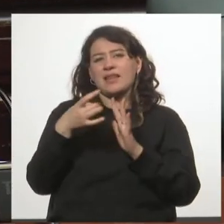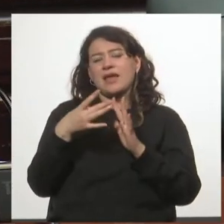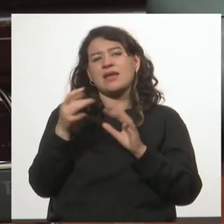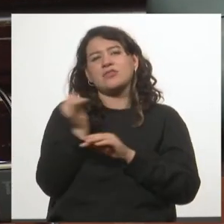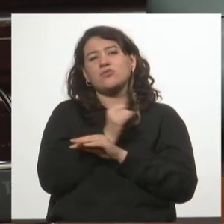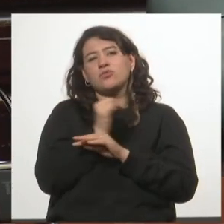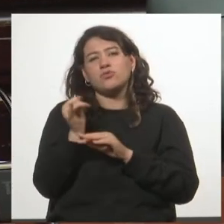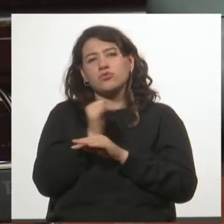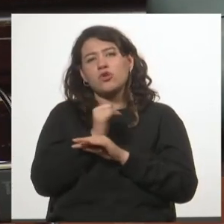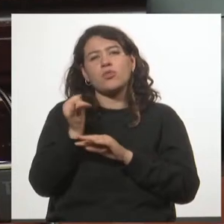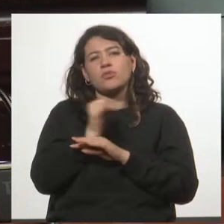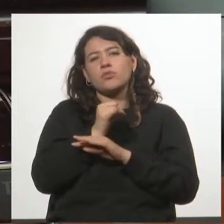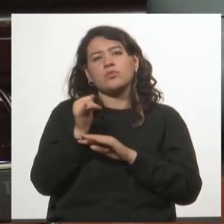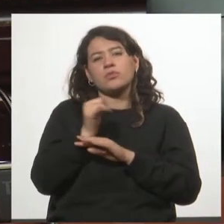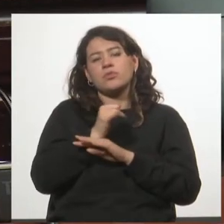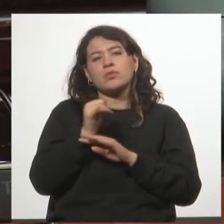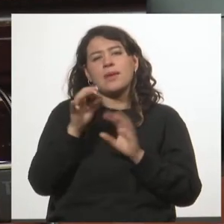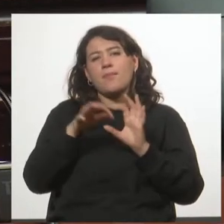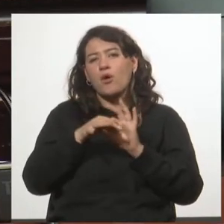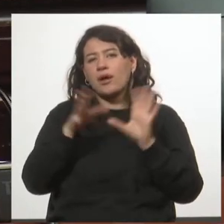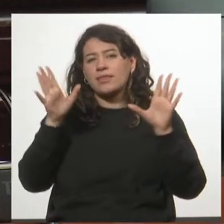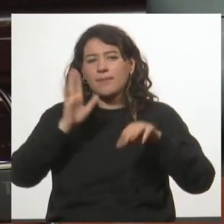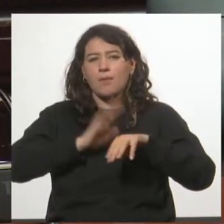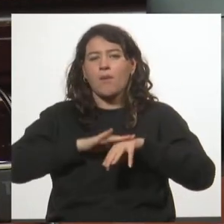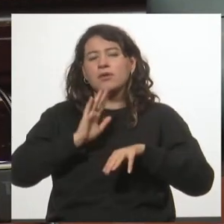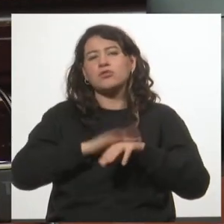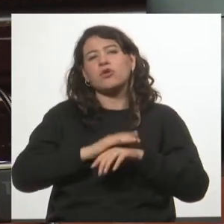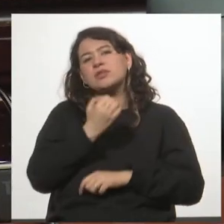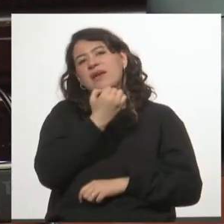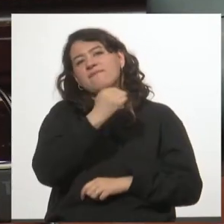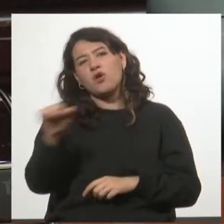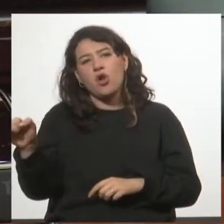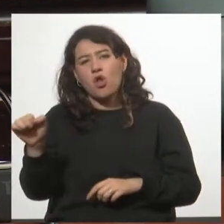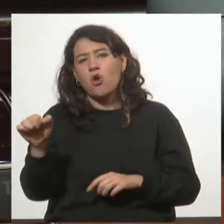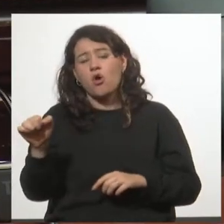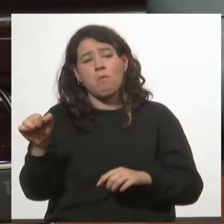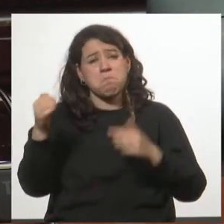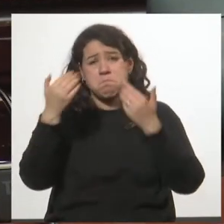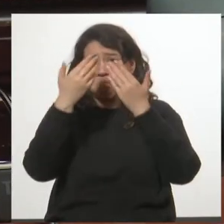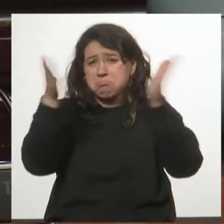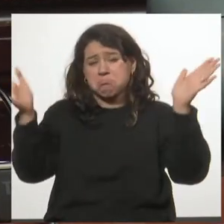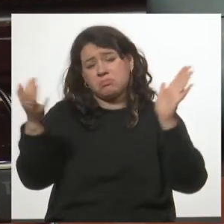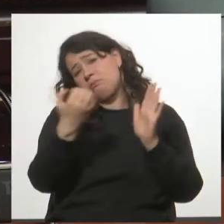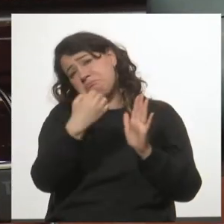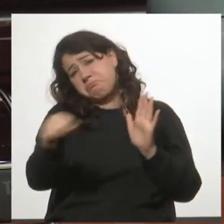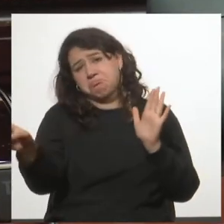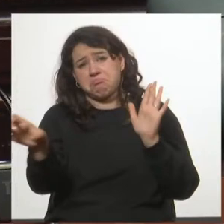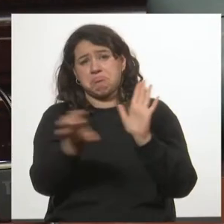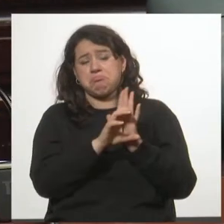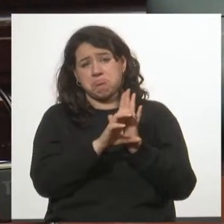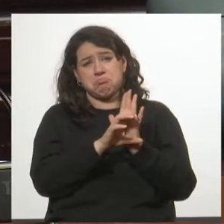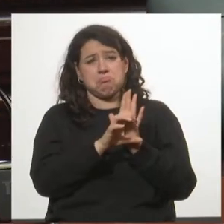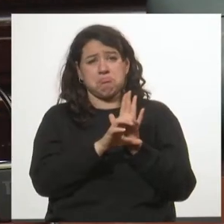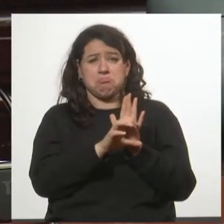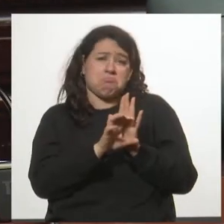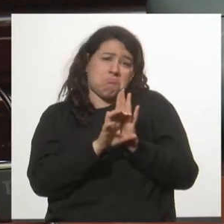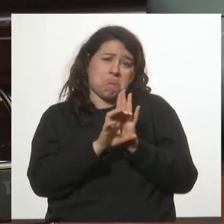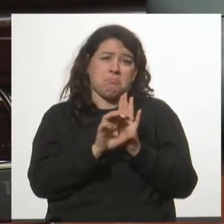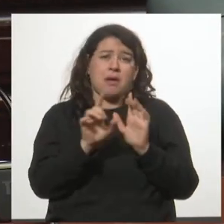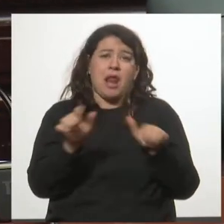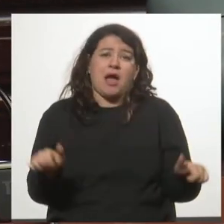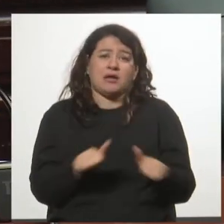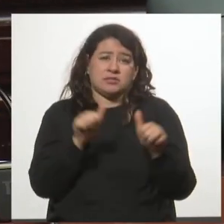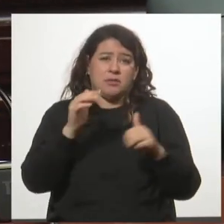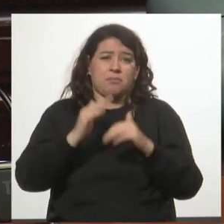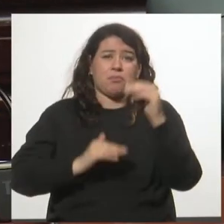democrática cuando se violó abiertamente a la constitución de la república para llevar adelante este